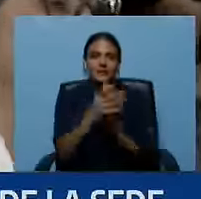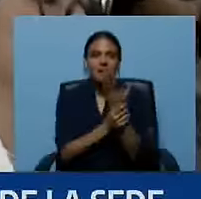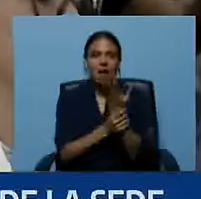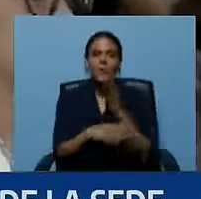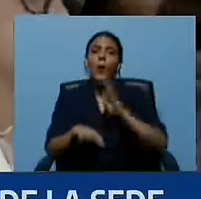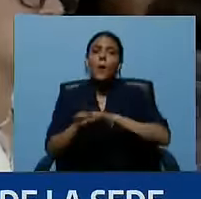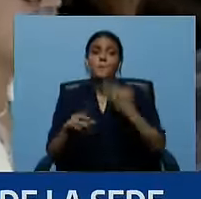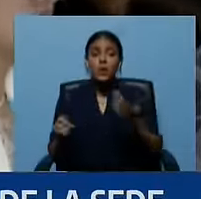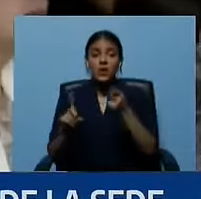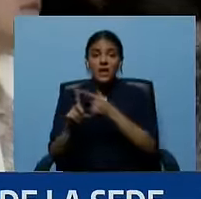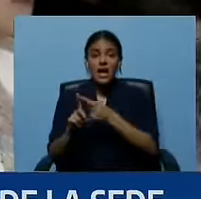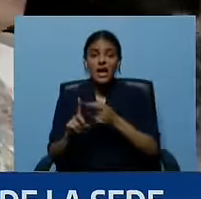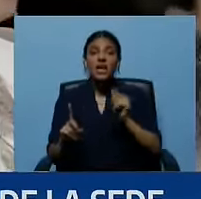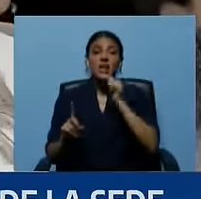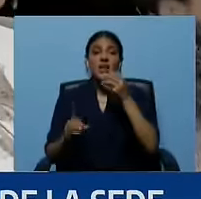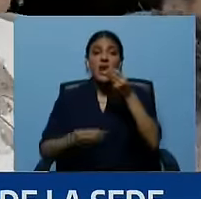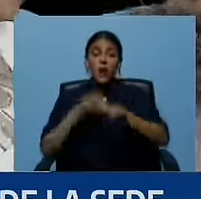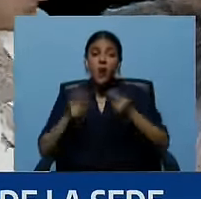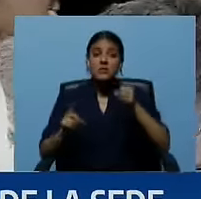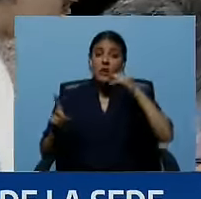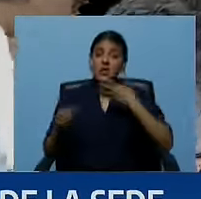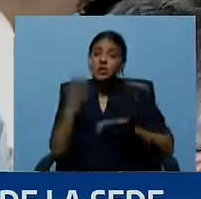Porque el Homo sapiens lo primero que hizo fue